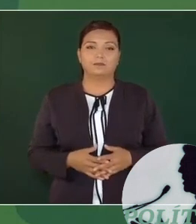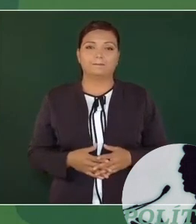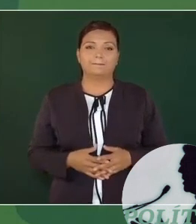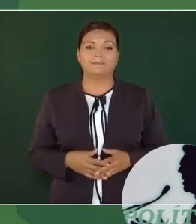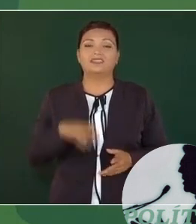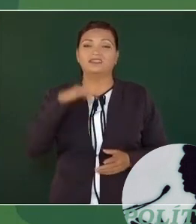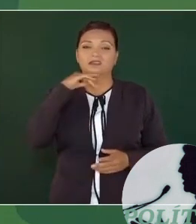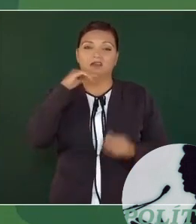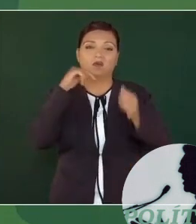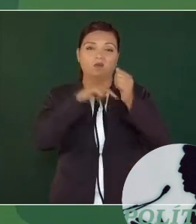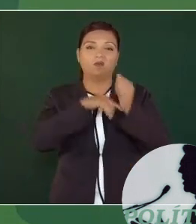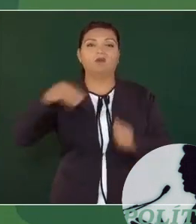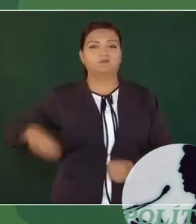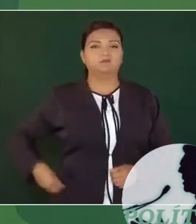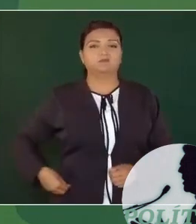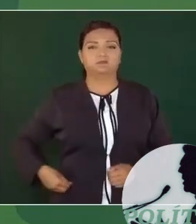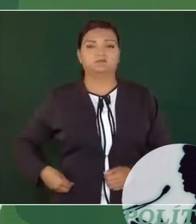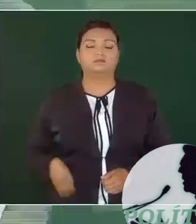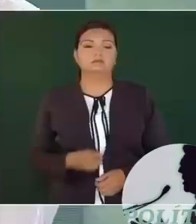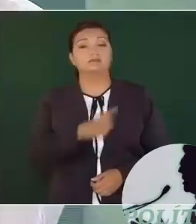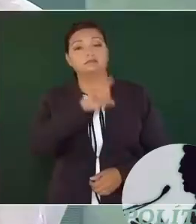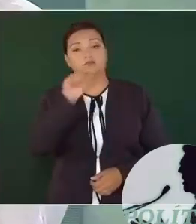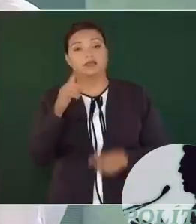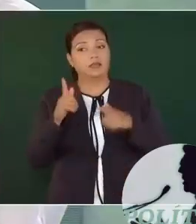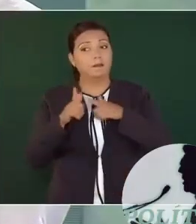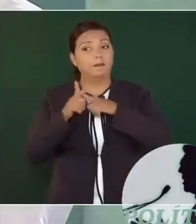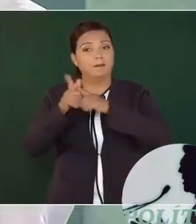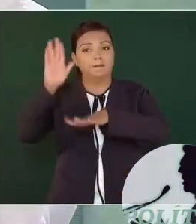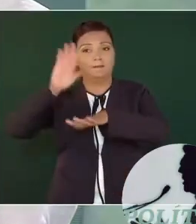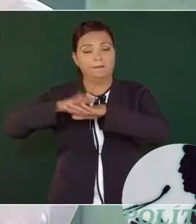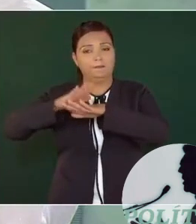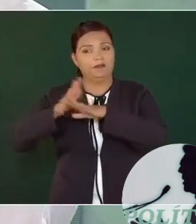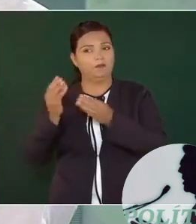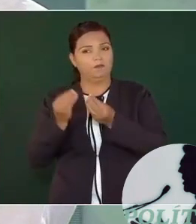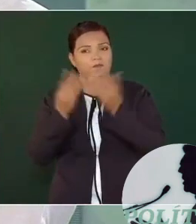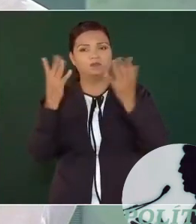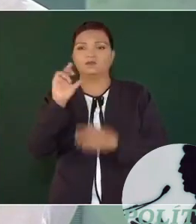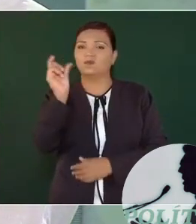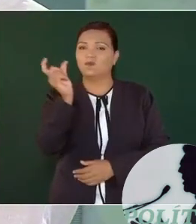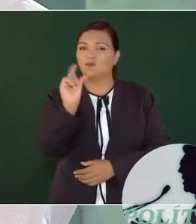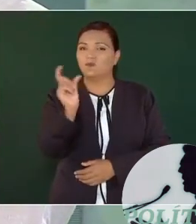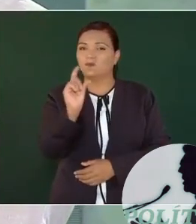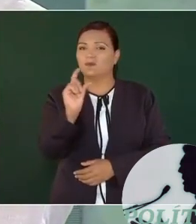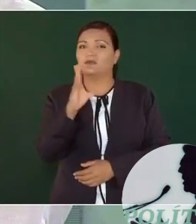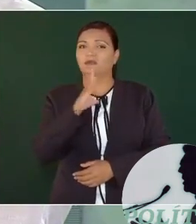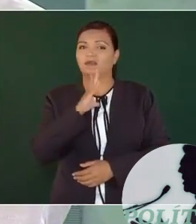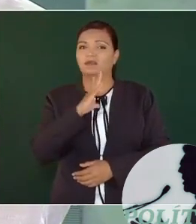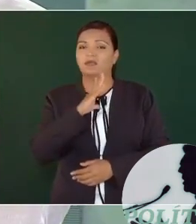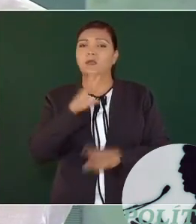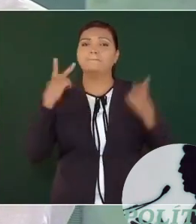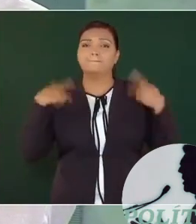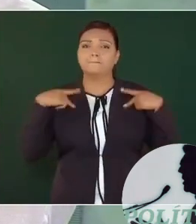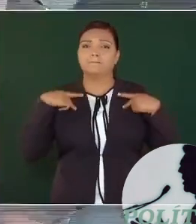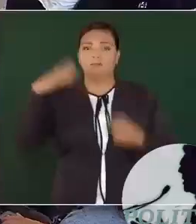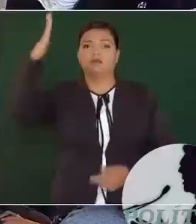la corrupción. Entonces, se avanza mucho cuando hay autoridades